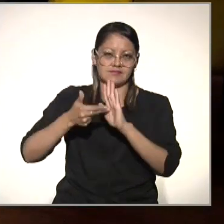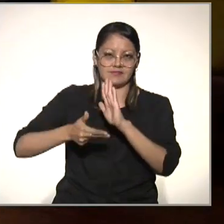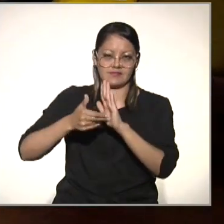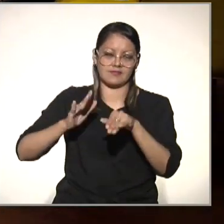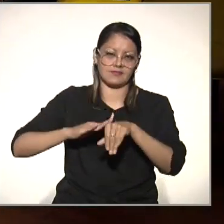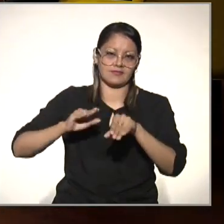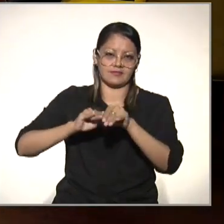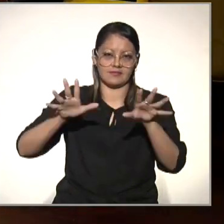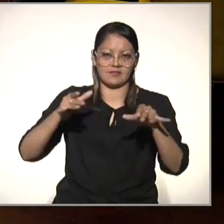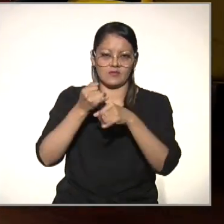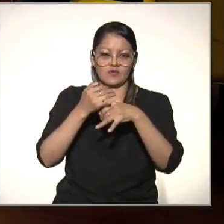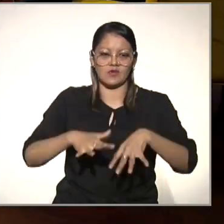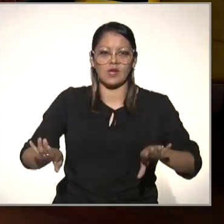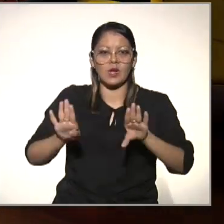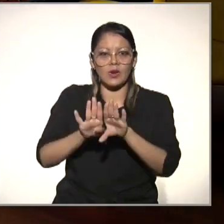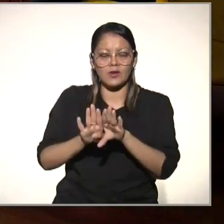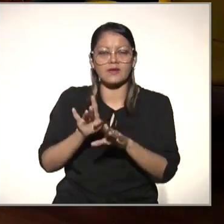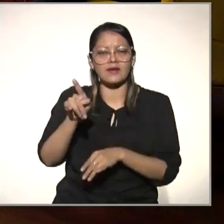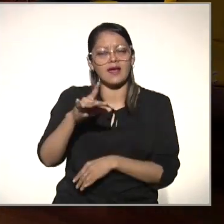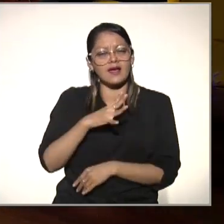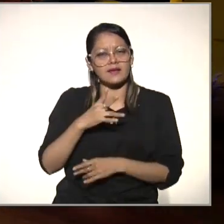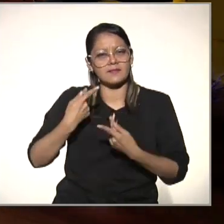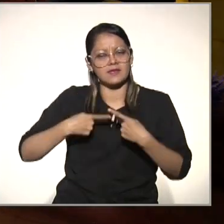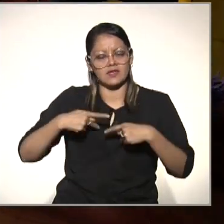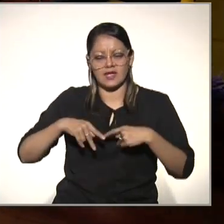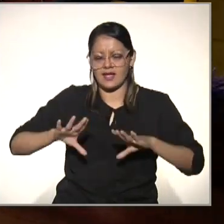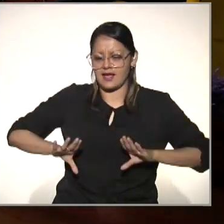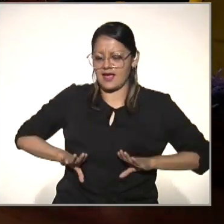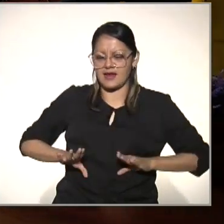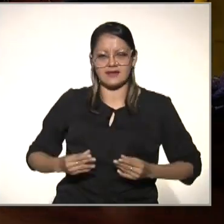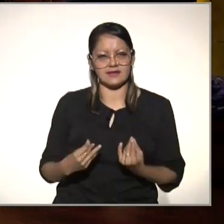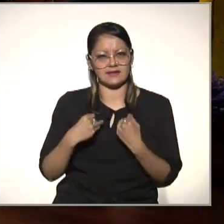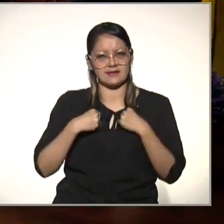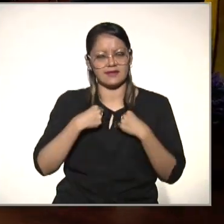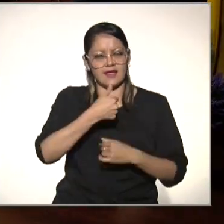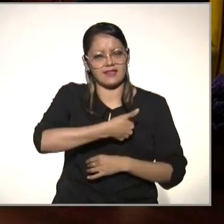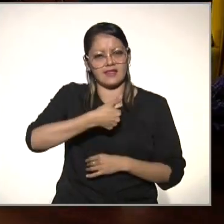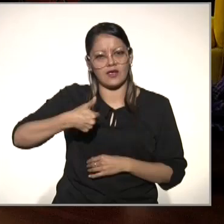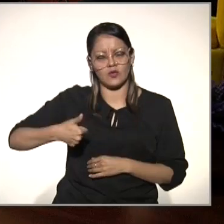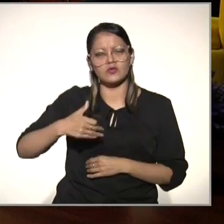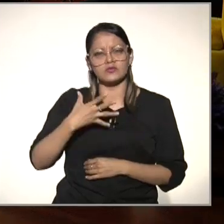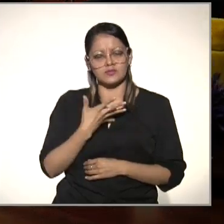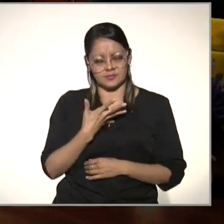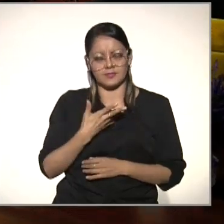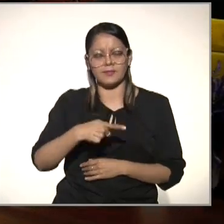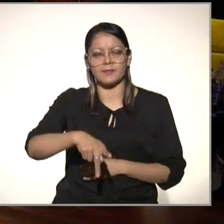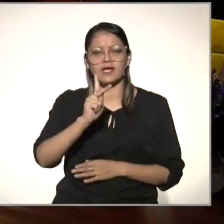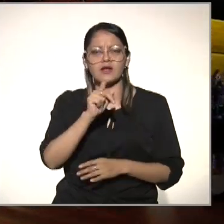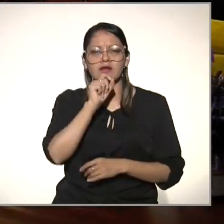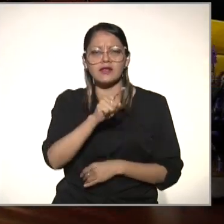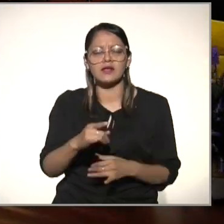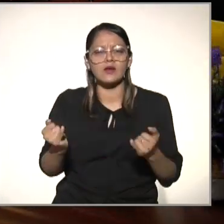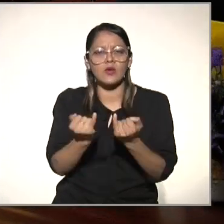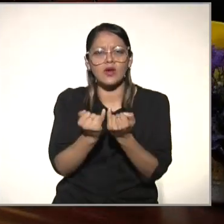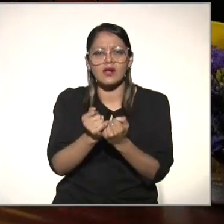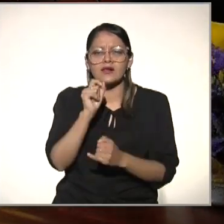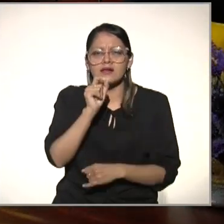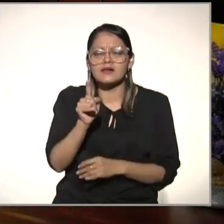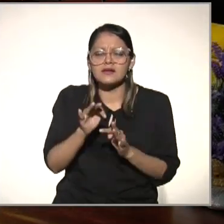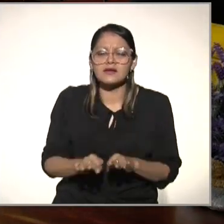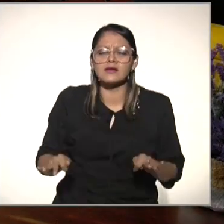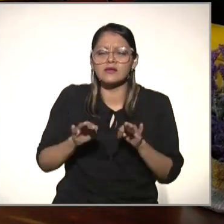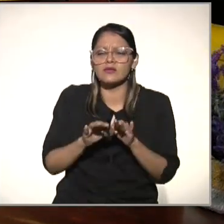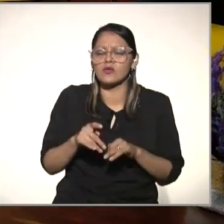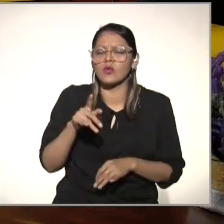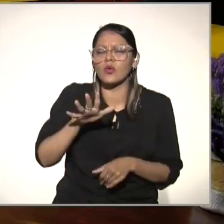sobre todo más información sobre cómo es que se conforma la personalidad que cada uno de nosotros poseemos, pero también por poner sobre la mesa la importancia